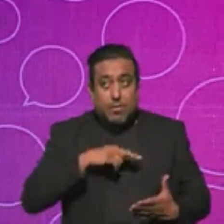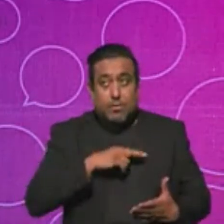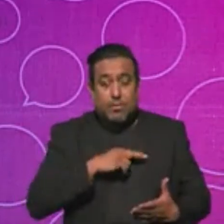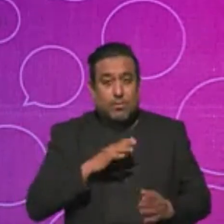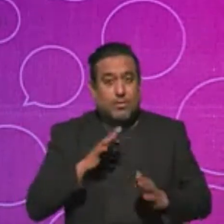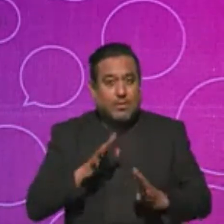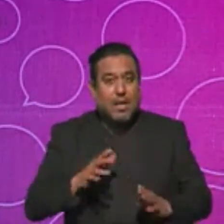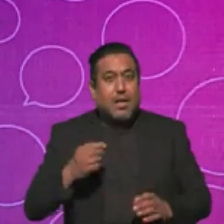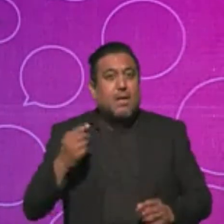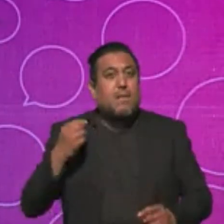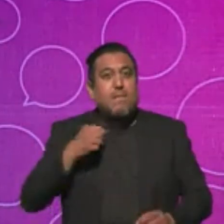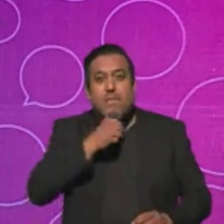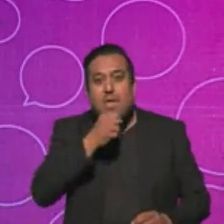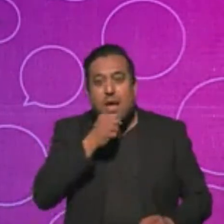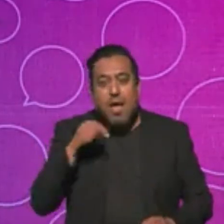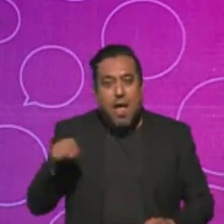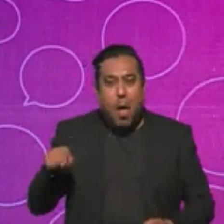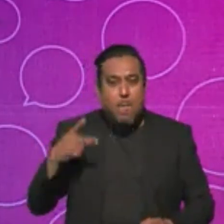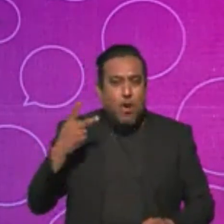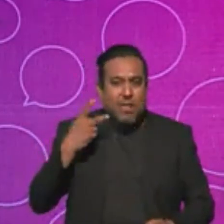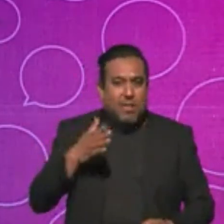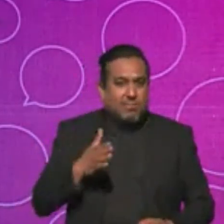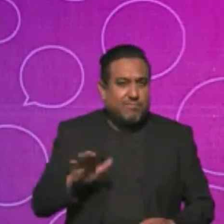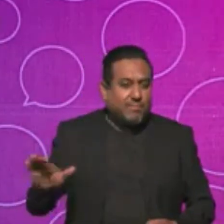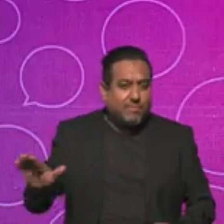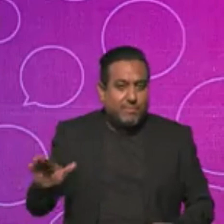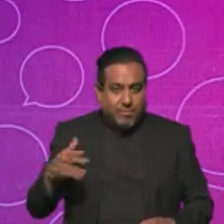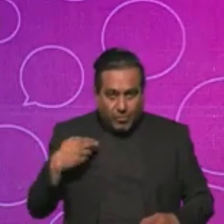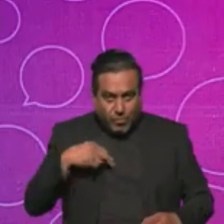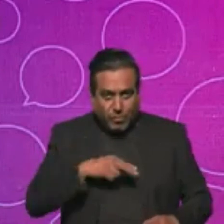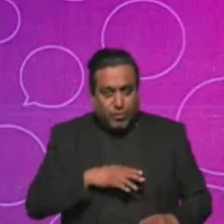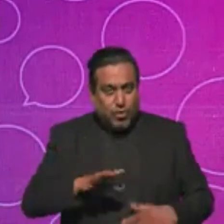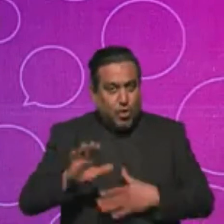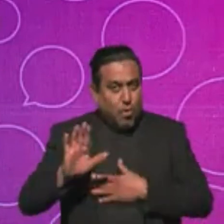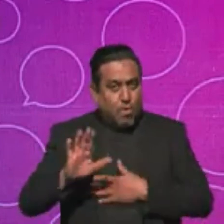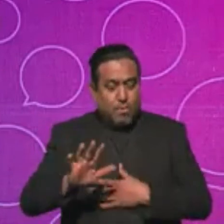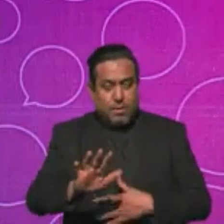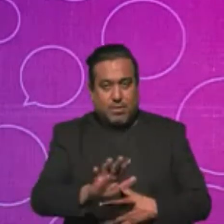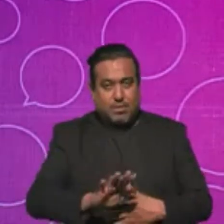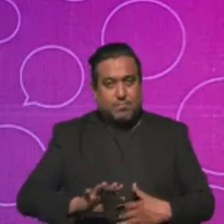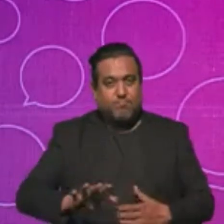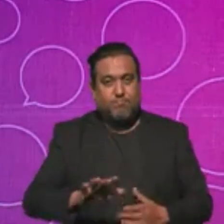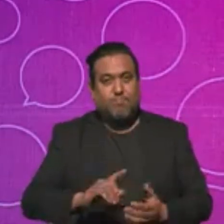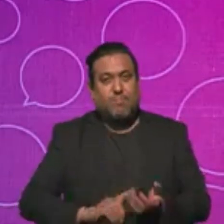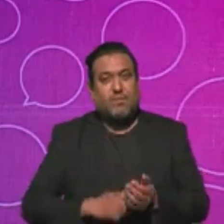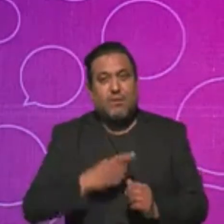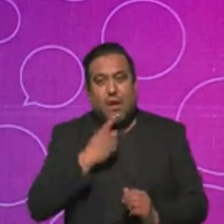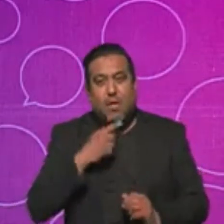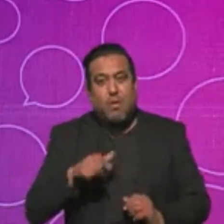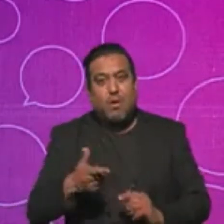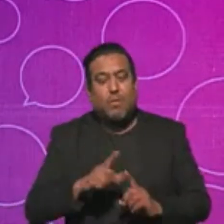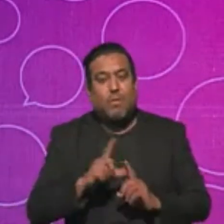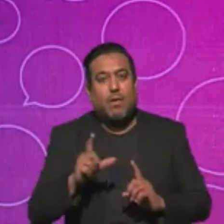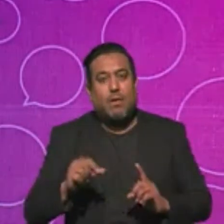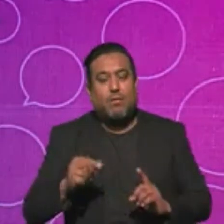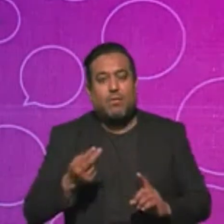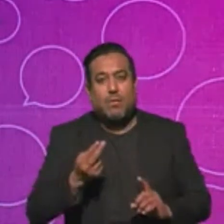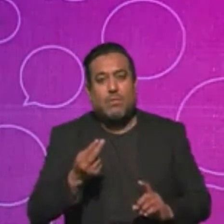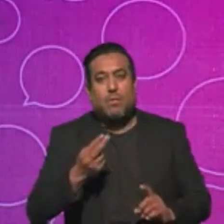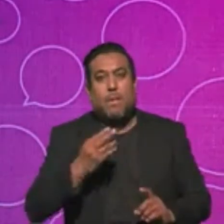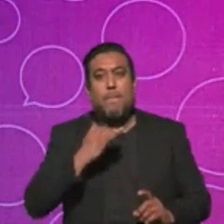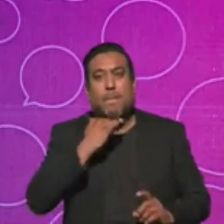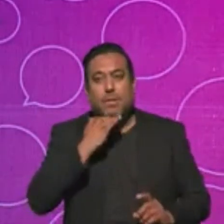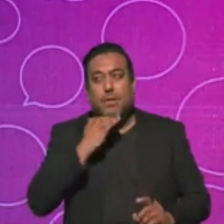lado a la vieja política y vamos a refrendar nuestro compromiso con Celaya con Guanajuato y con México con madurez con